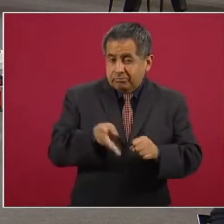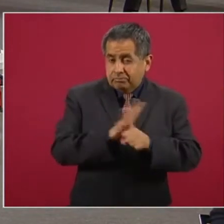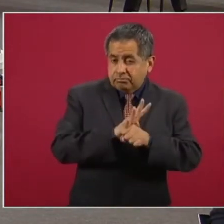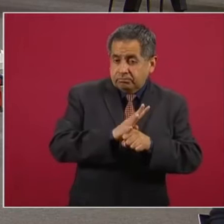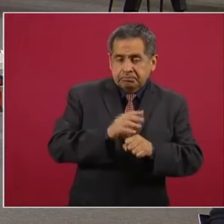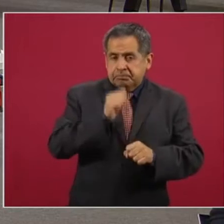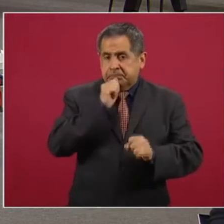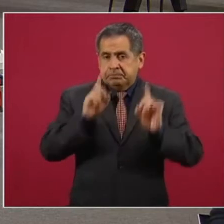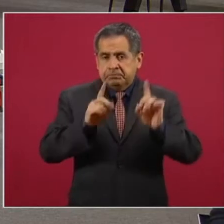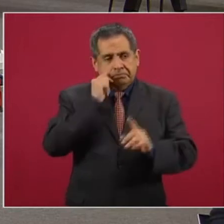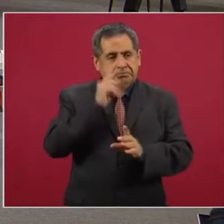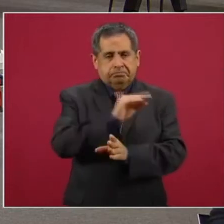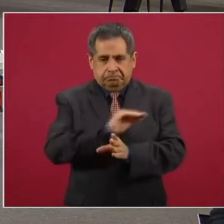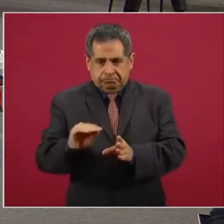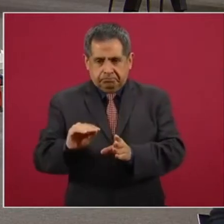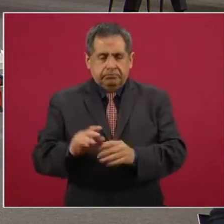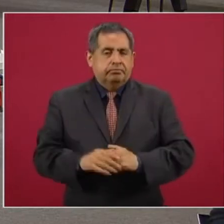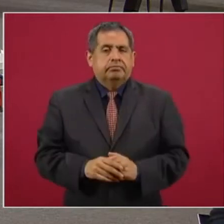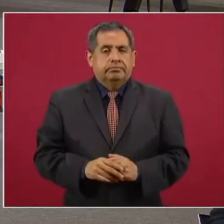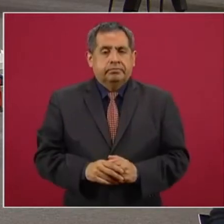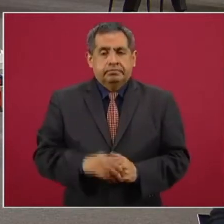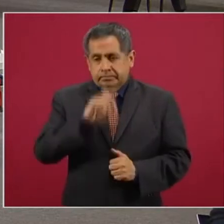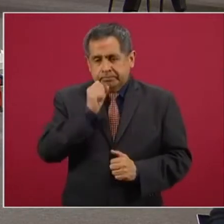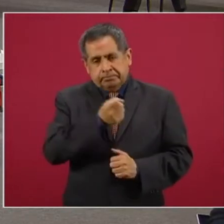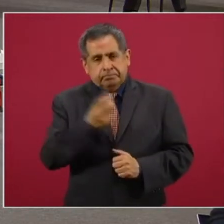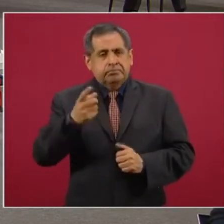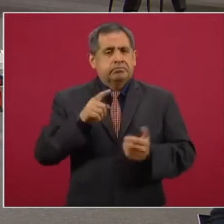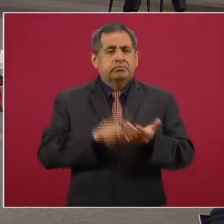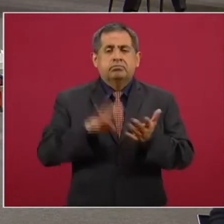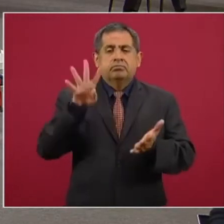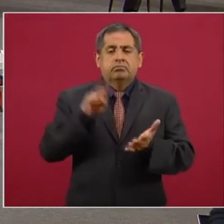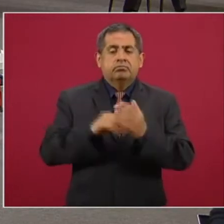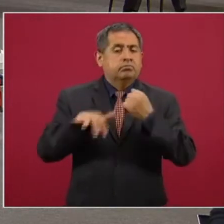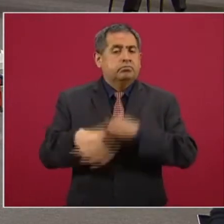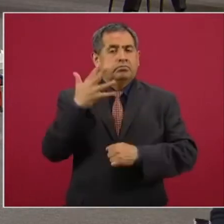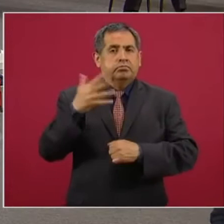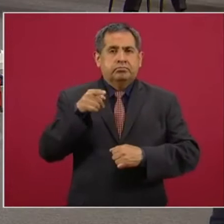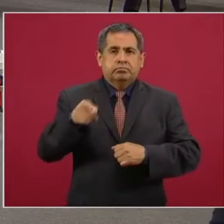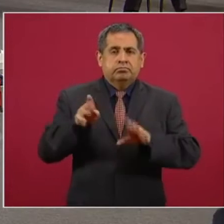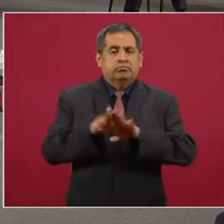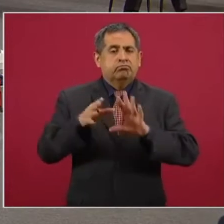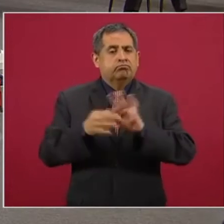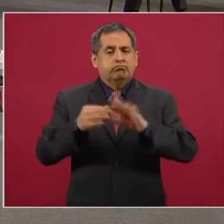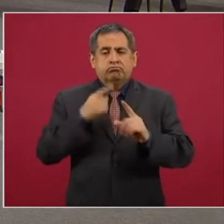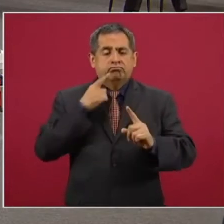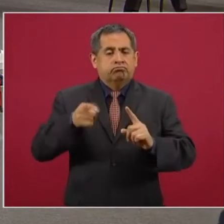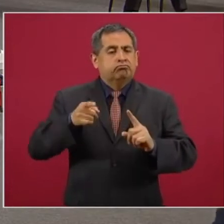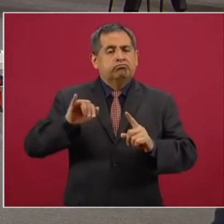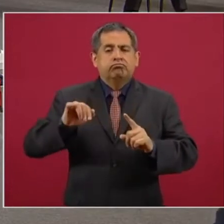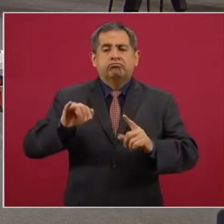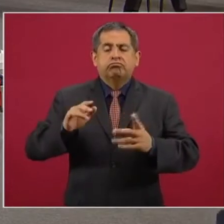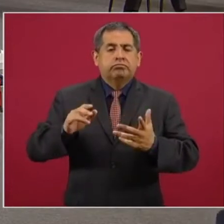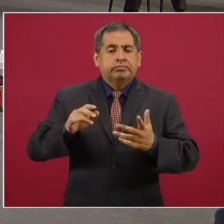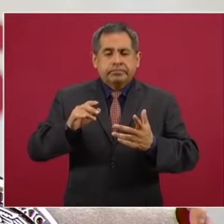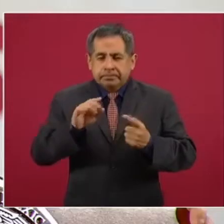como tales. Y lo que vemos también es algunas 4.015 que sí se les logró obtener